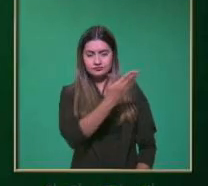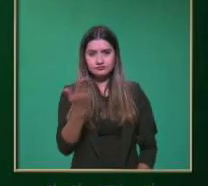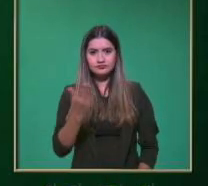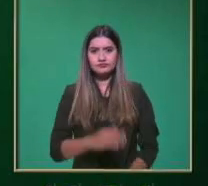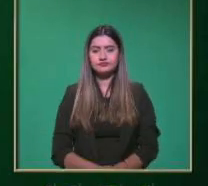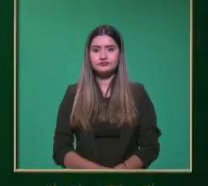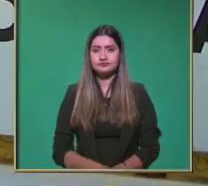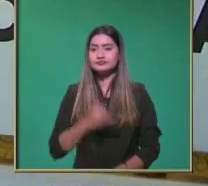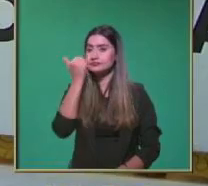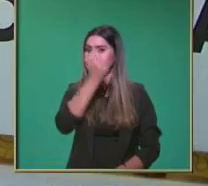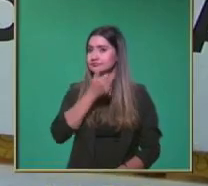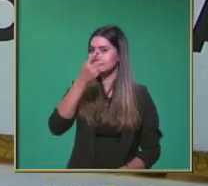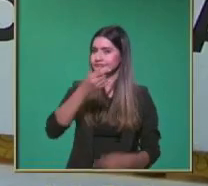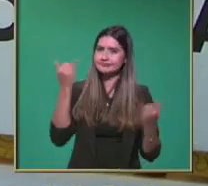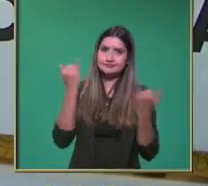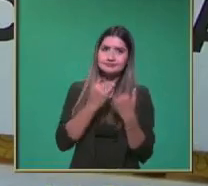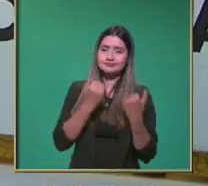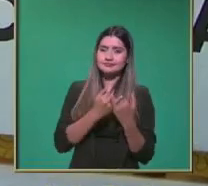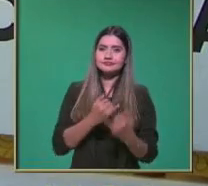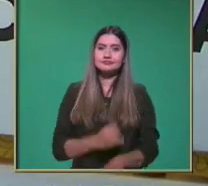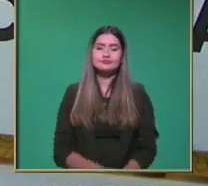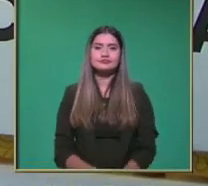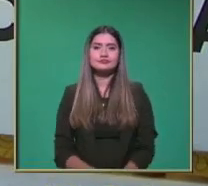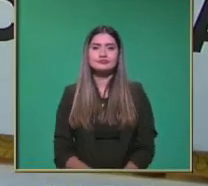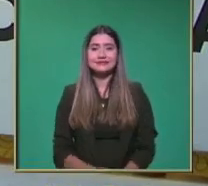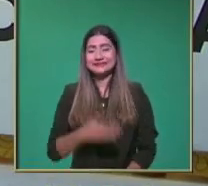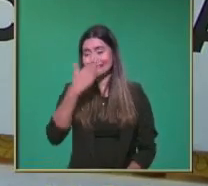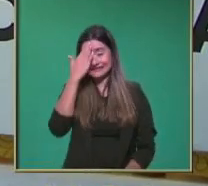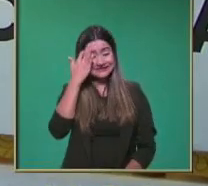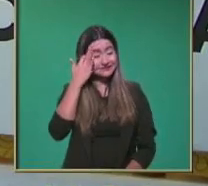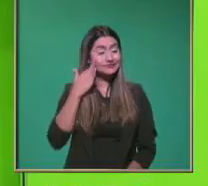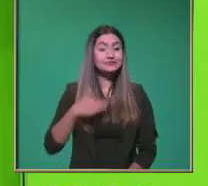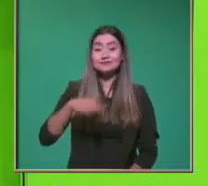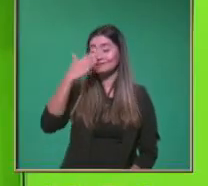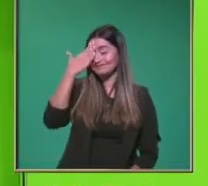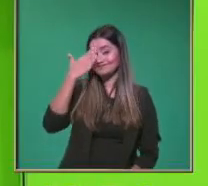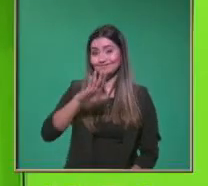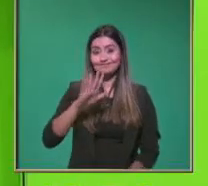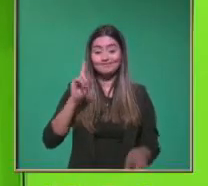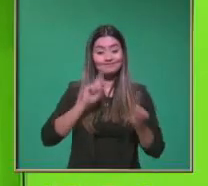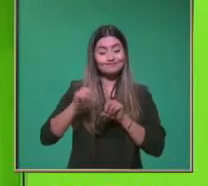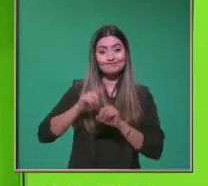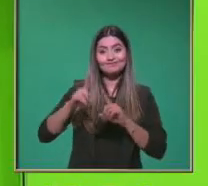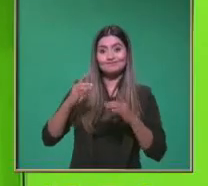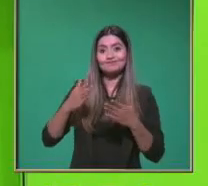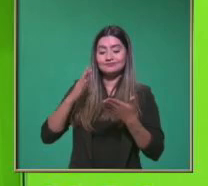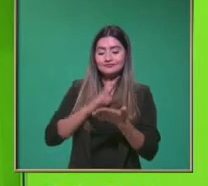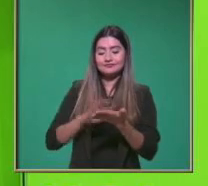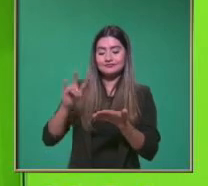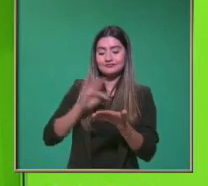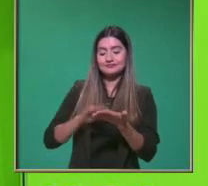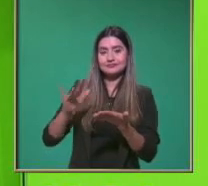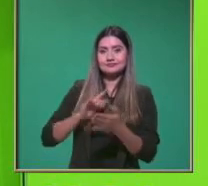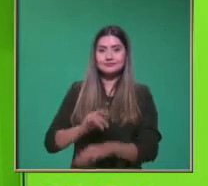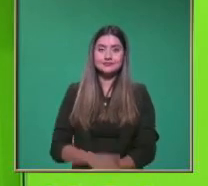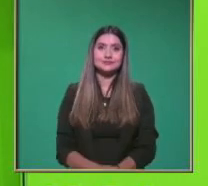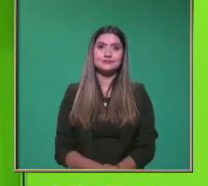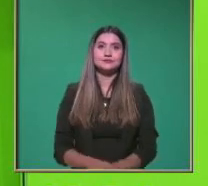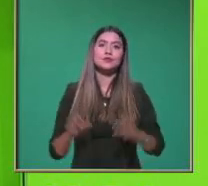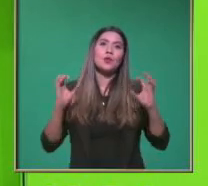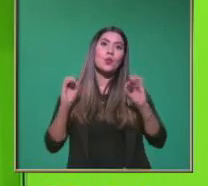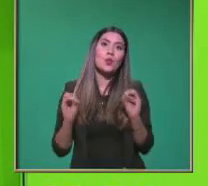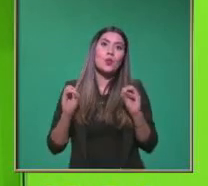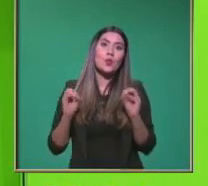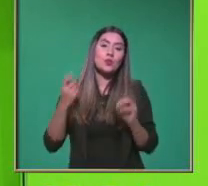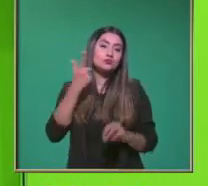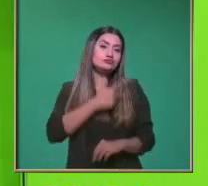alumnos han pasado por esta situación, maestra, y no saben qué tipo de texto usar en cada uno de los casos, o les gustó el tipo